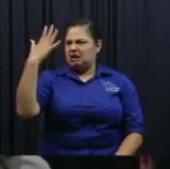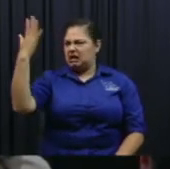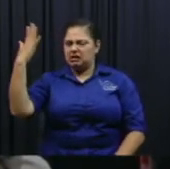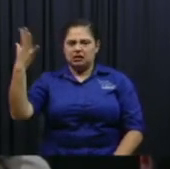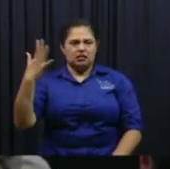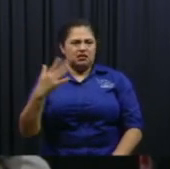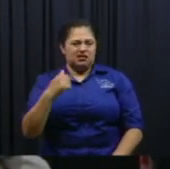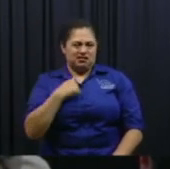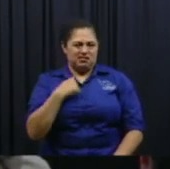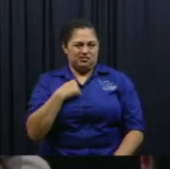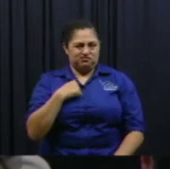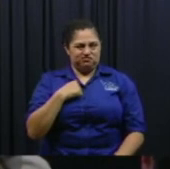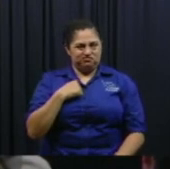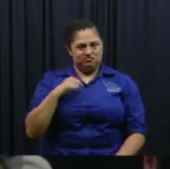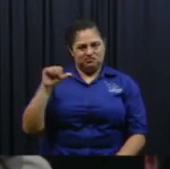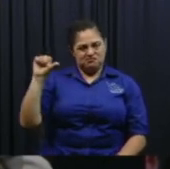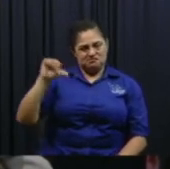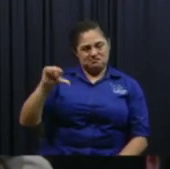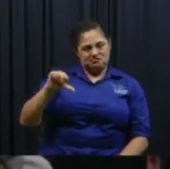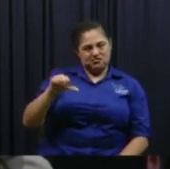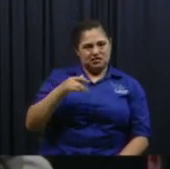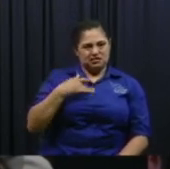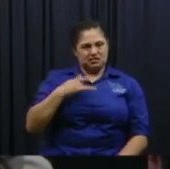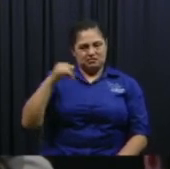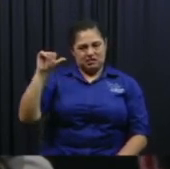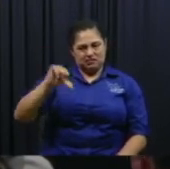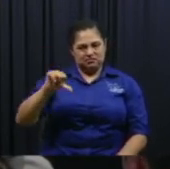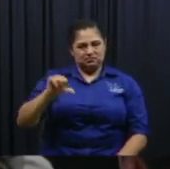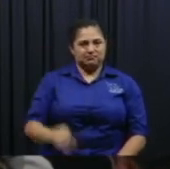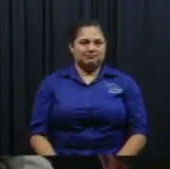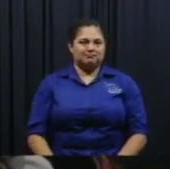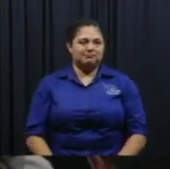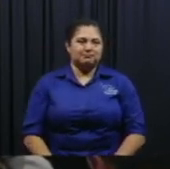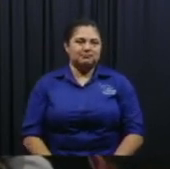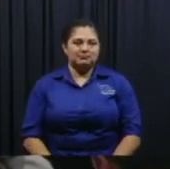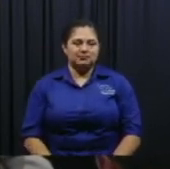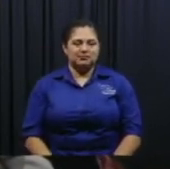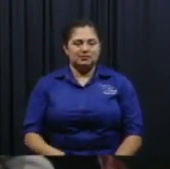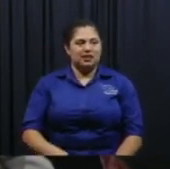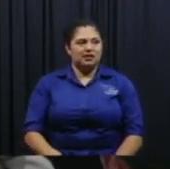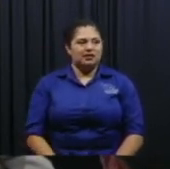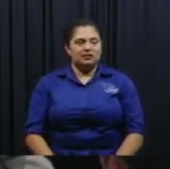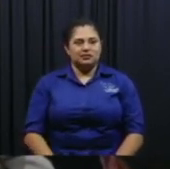me cayeron mal todavía me caen mal